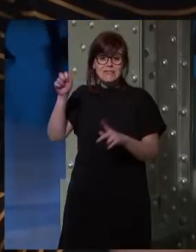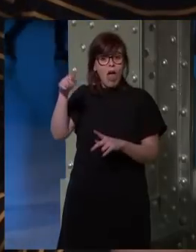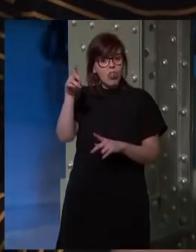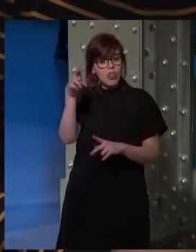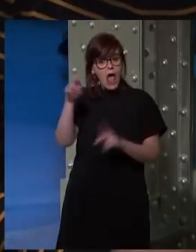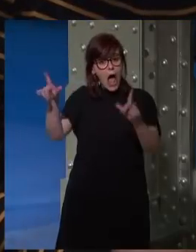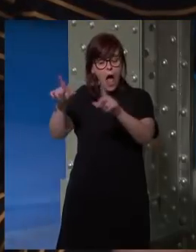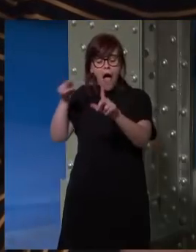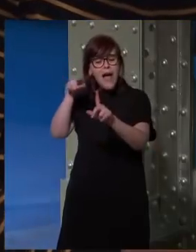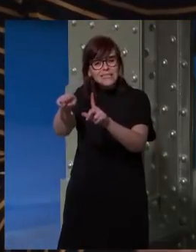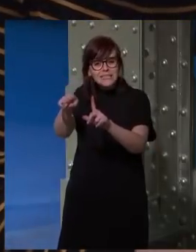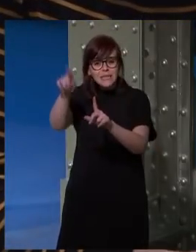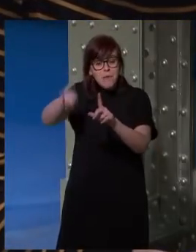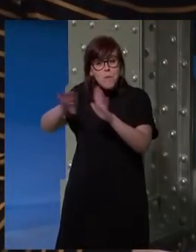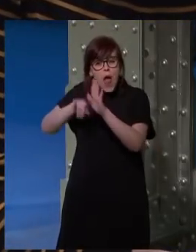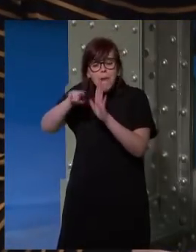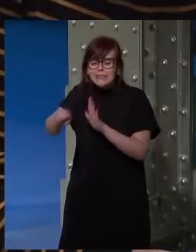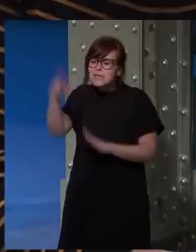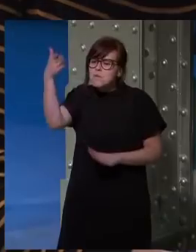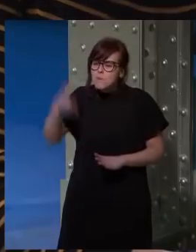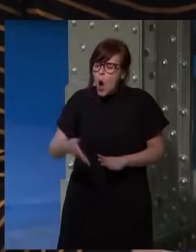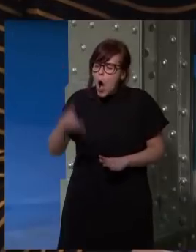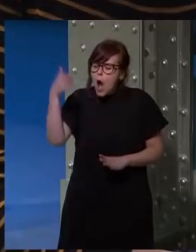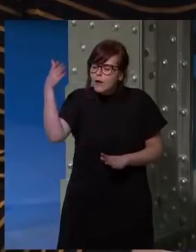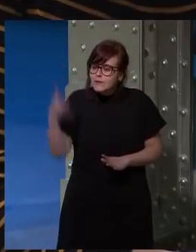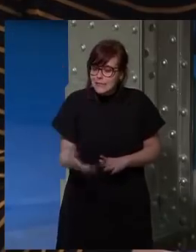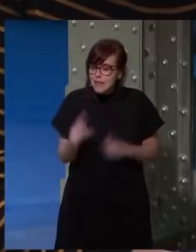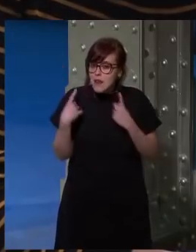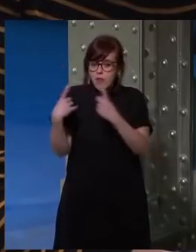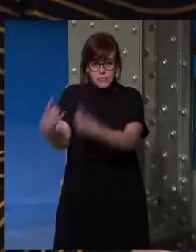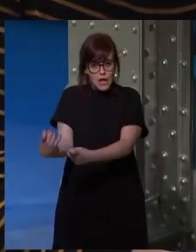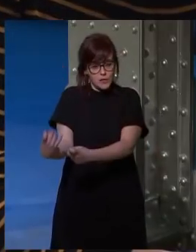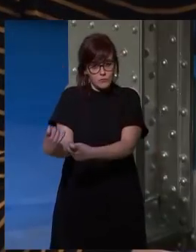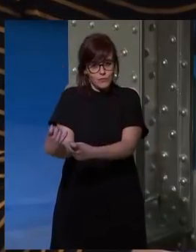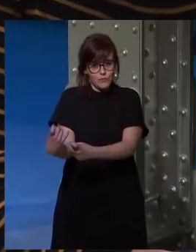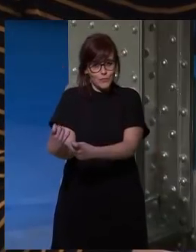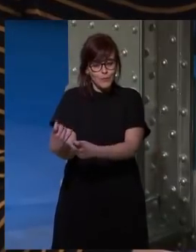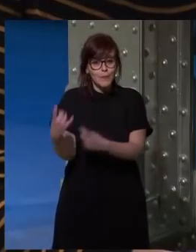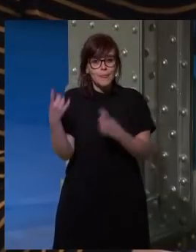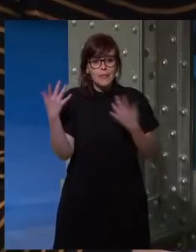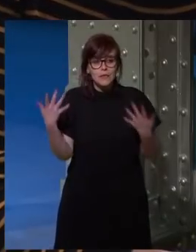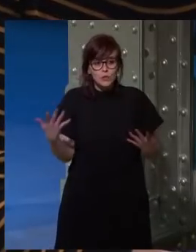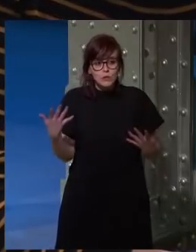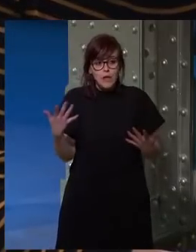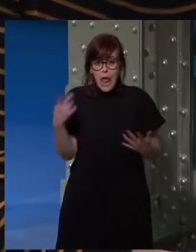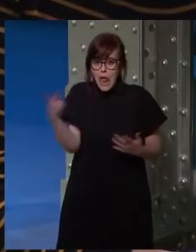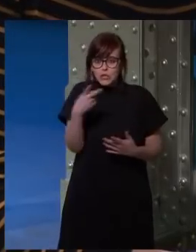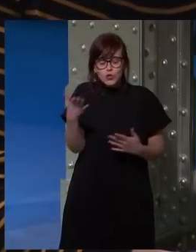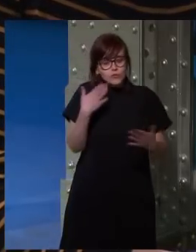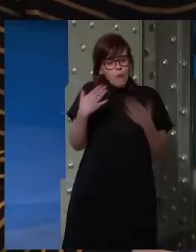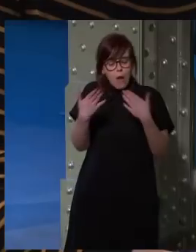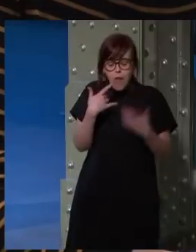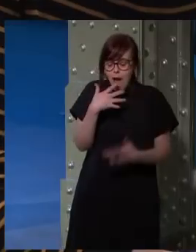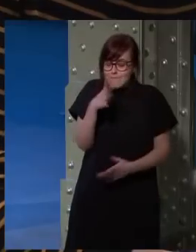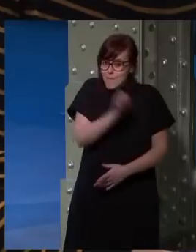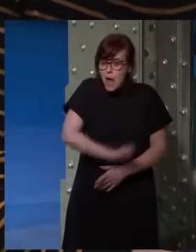Sagate. Las dos están llevando un coloquio divino, pero yo quiero